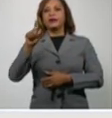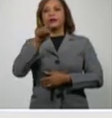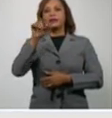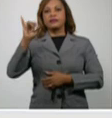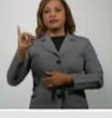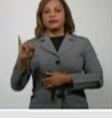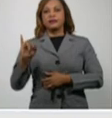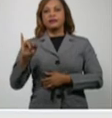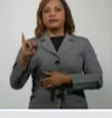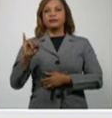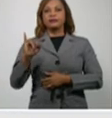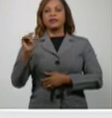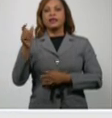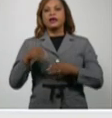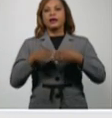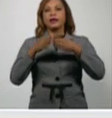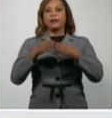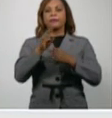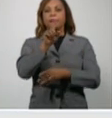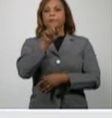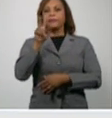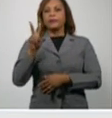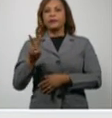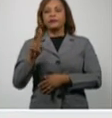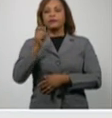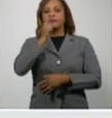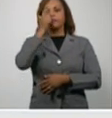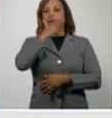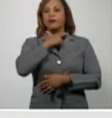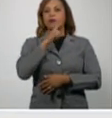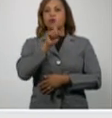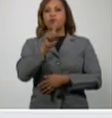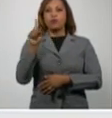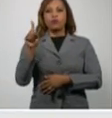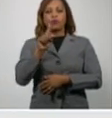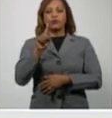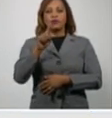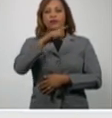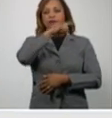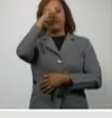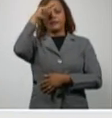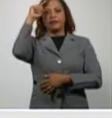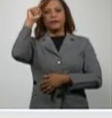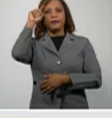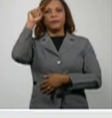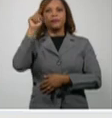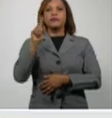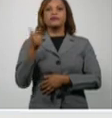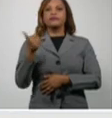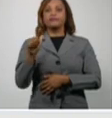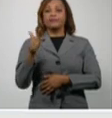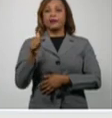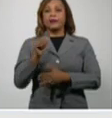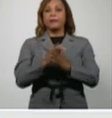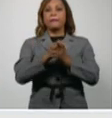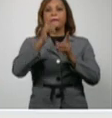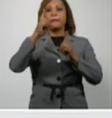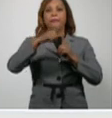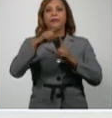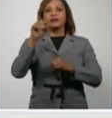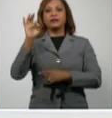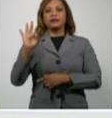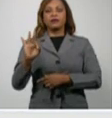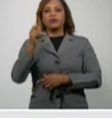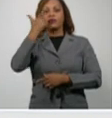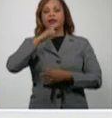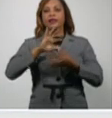16, Granma 12, Ciego de Ávila 11, Santi Espíritus 10, Matanzas y Artemisa